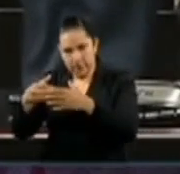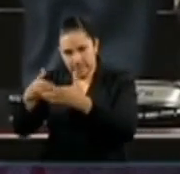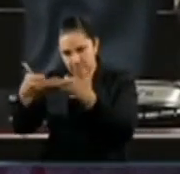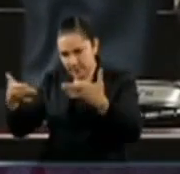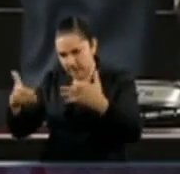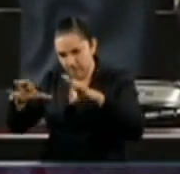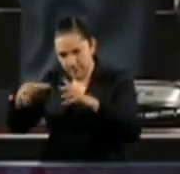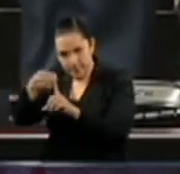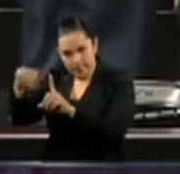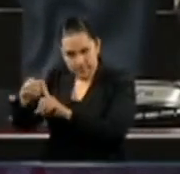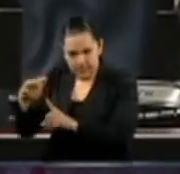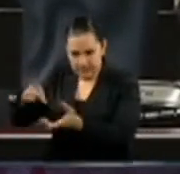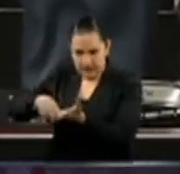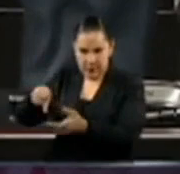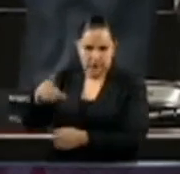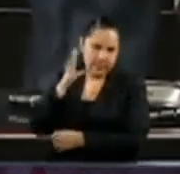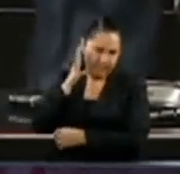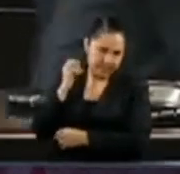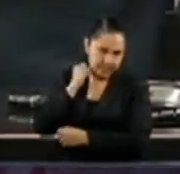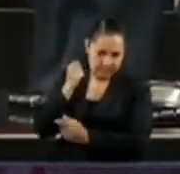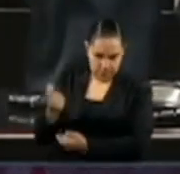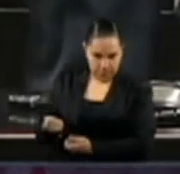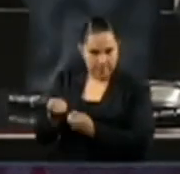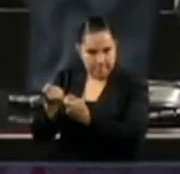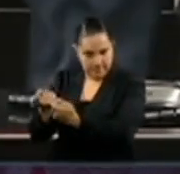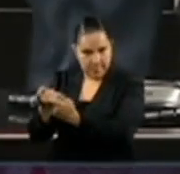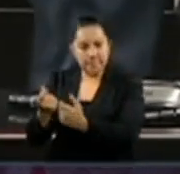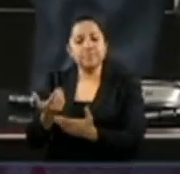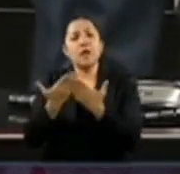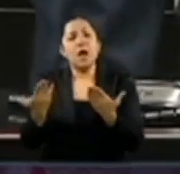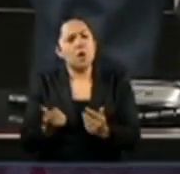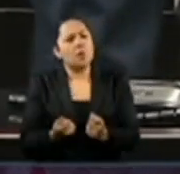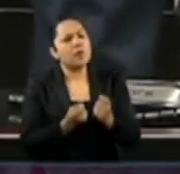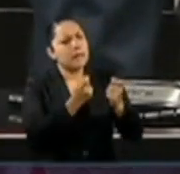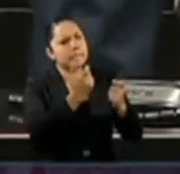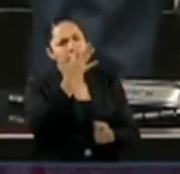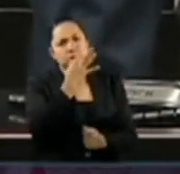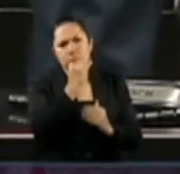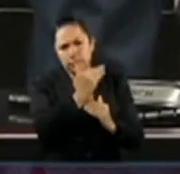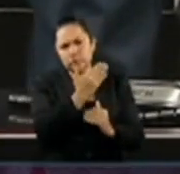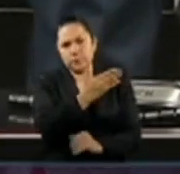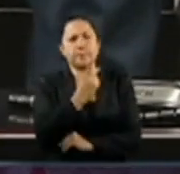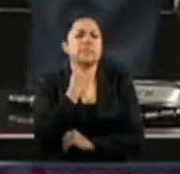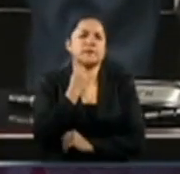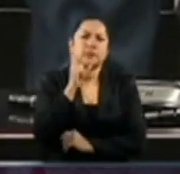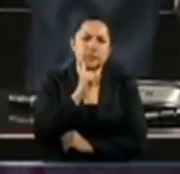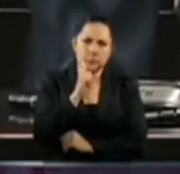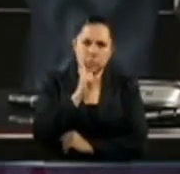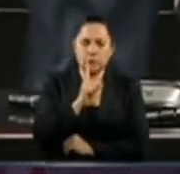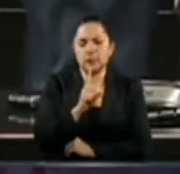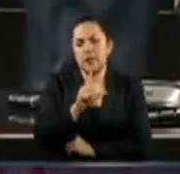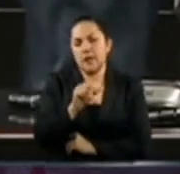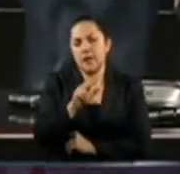de Senadores. Ahora tiene la palabra, hasta por 5 minutos, la diputada Laura Imelda Pérez Segura.